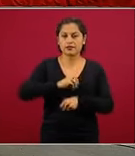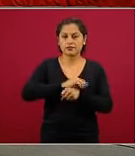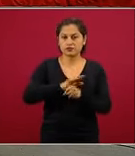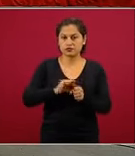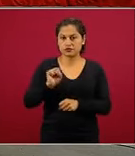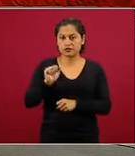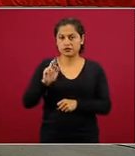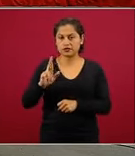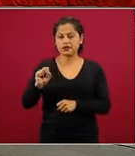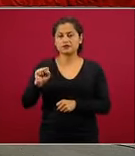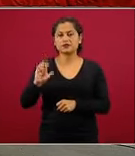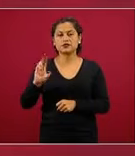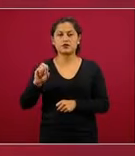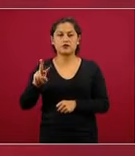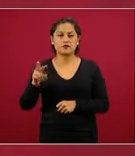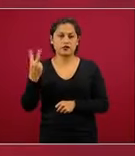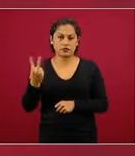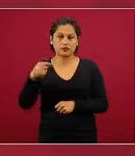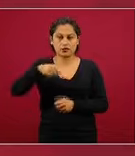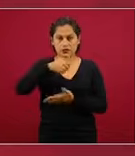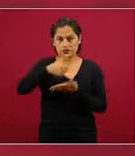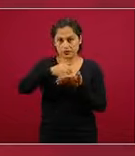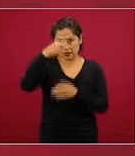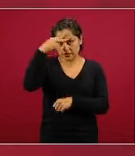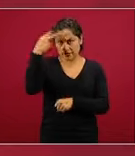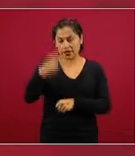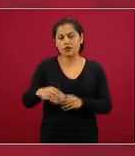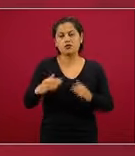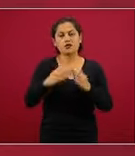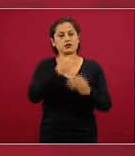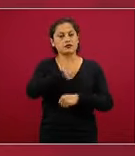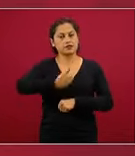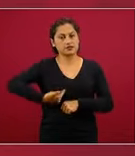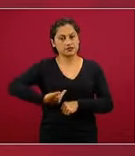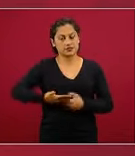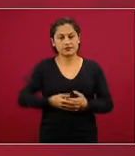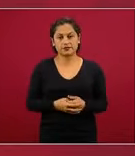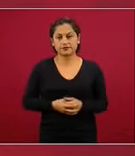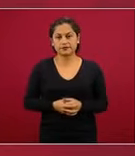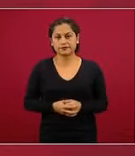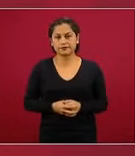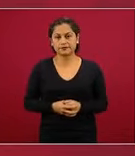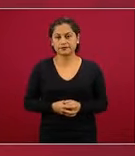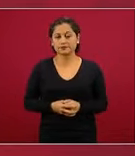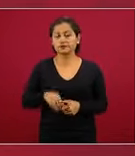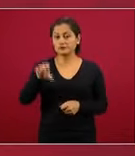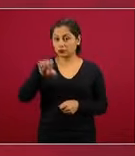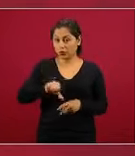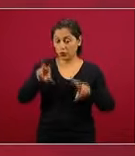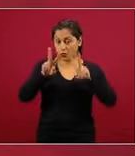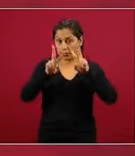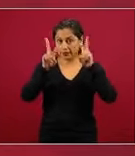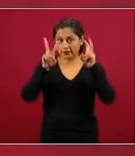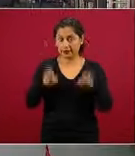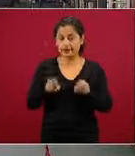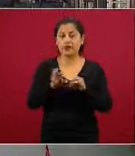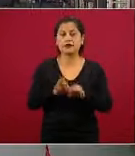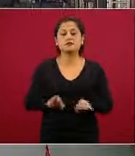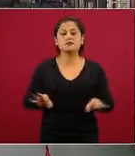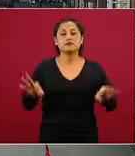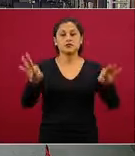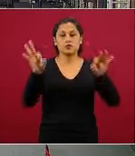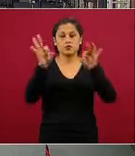en la Ciudad de México, en el Palacio Nacional de México. Hoy vamos a tener un tema importante que abordar.